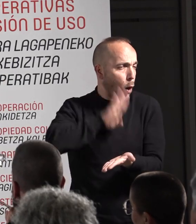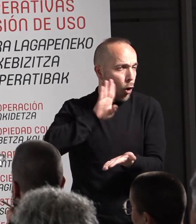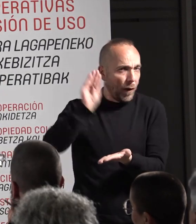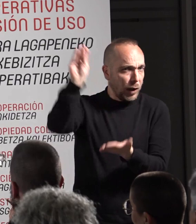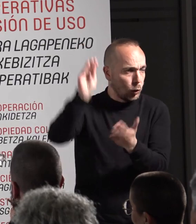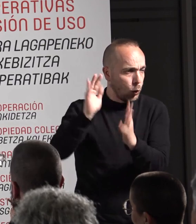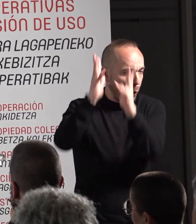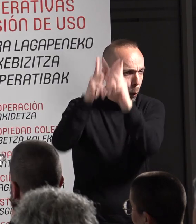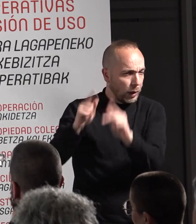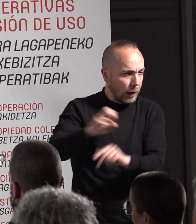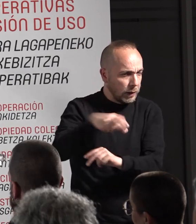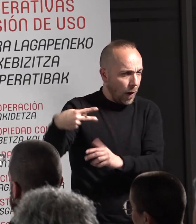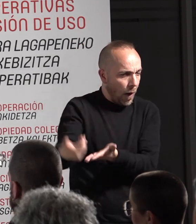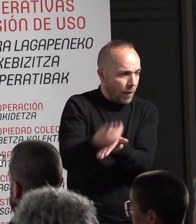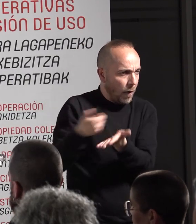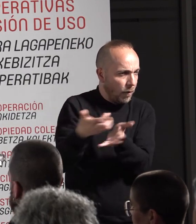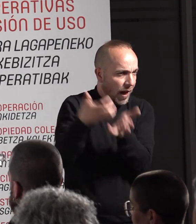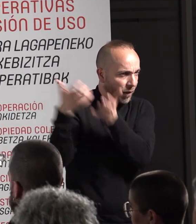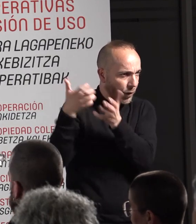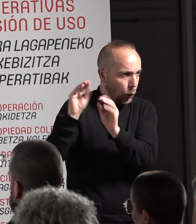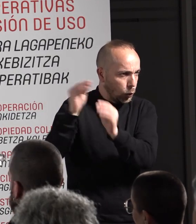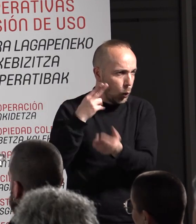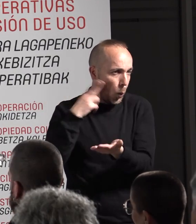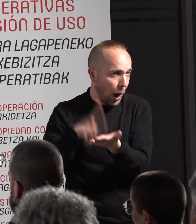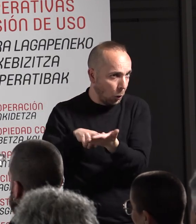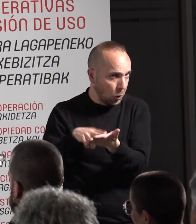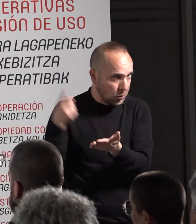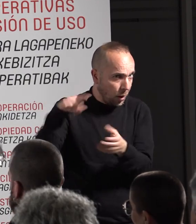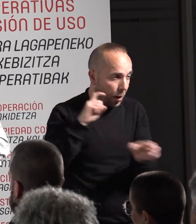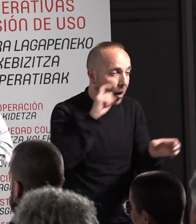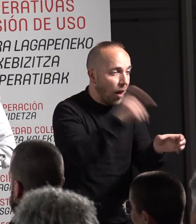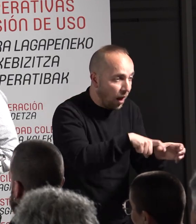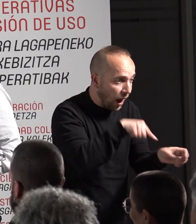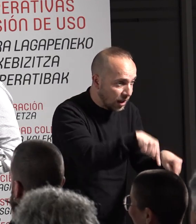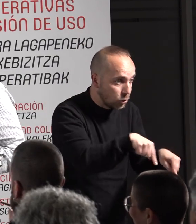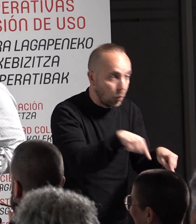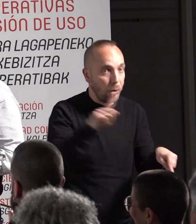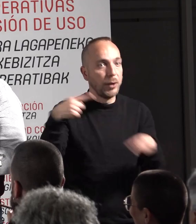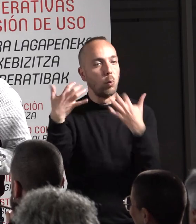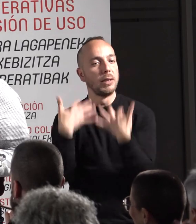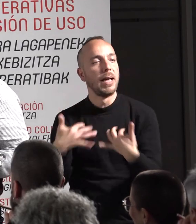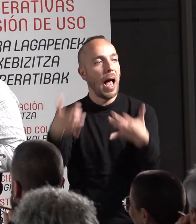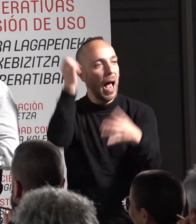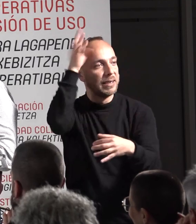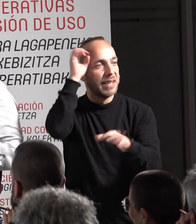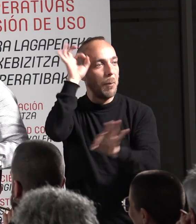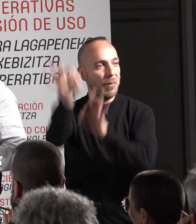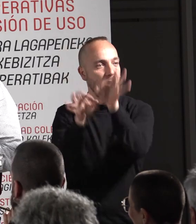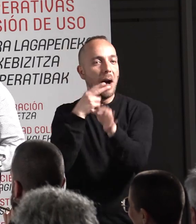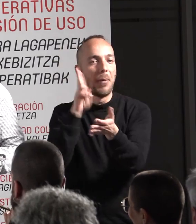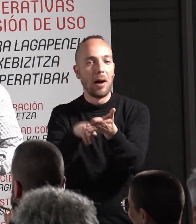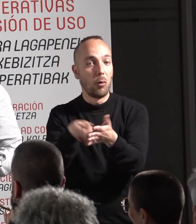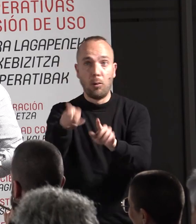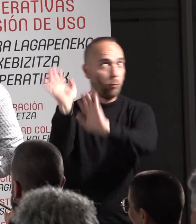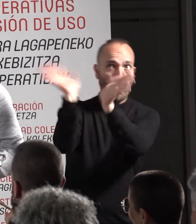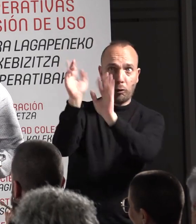de resultados, ¿para qué se van a meter en una cosa que además igual va a toda la asamblea y les monta un pollo, ¿no? O sea, ni es interesante